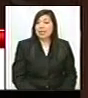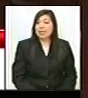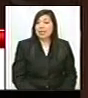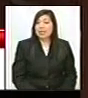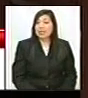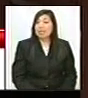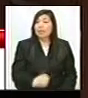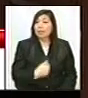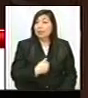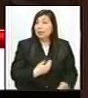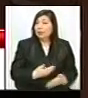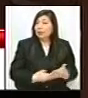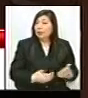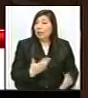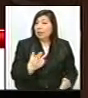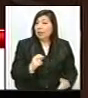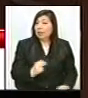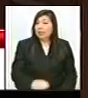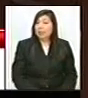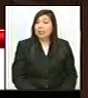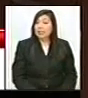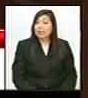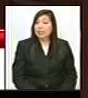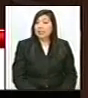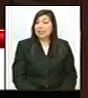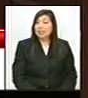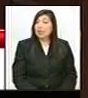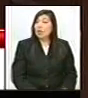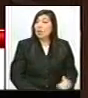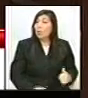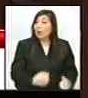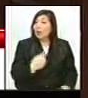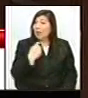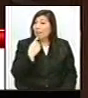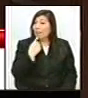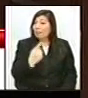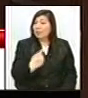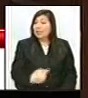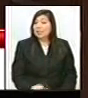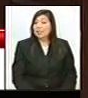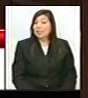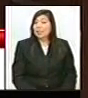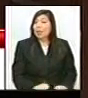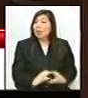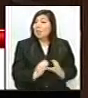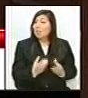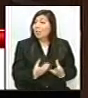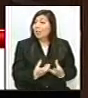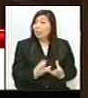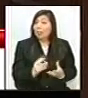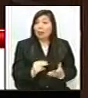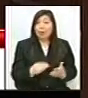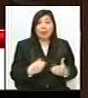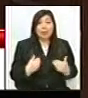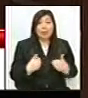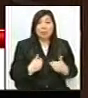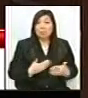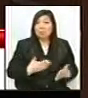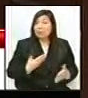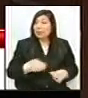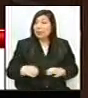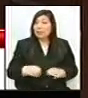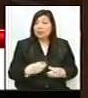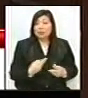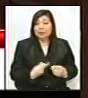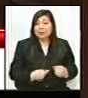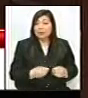Asimismo, expediente 30-2008, el cual dice de que el Congreso no solamente debe realizar un juicio